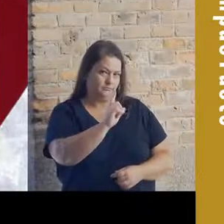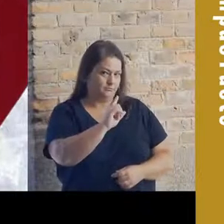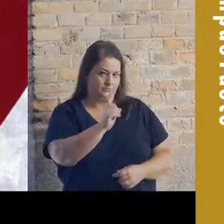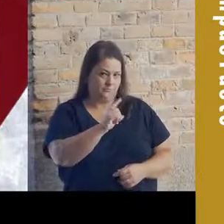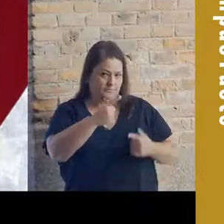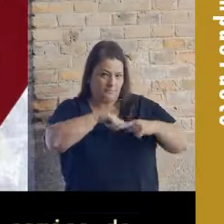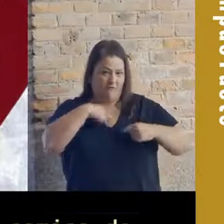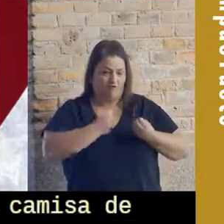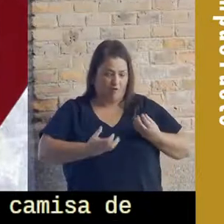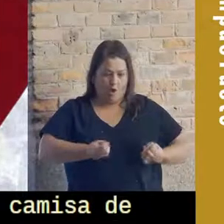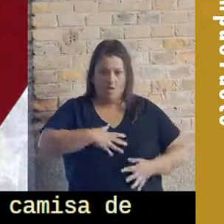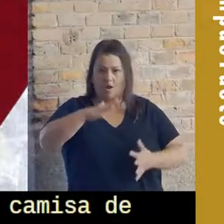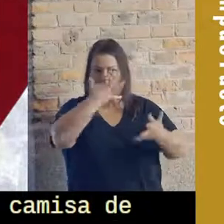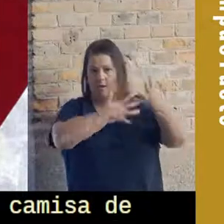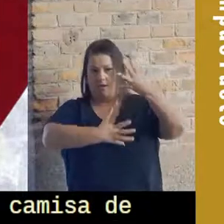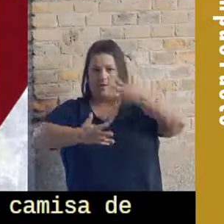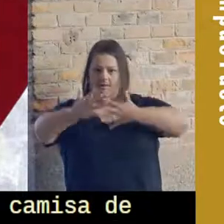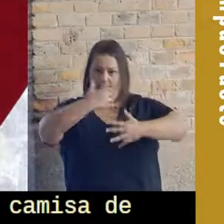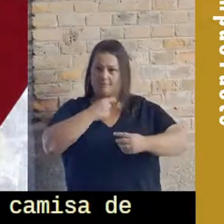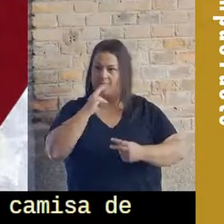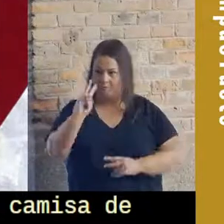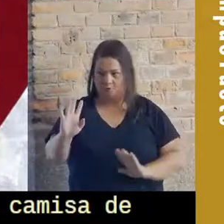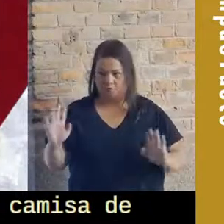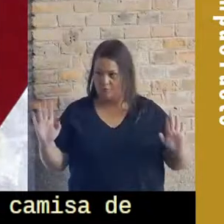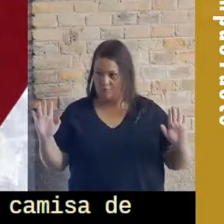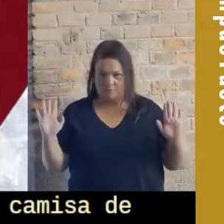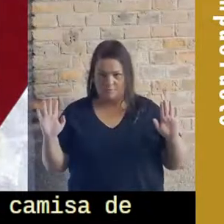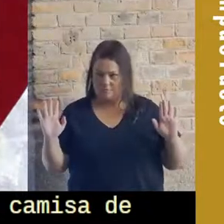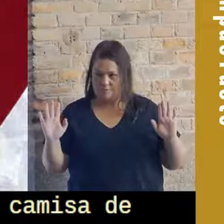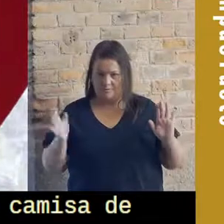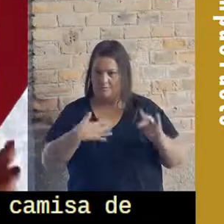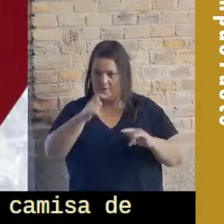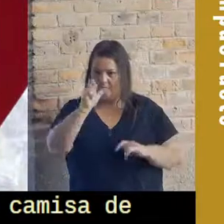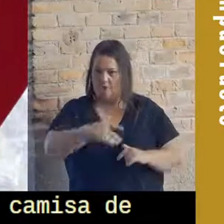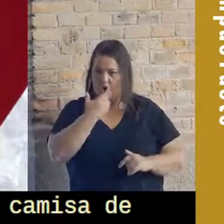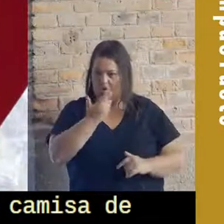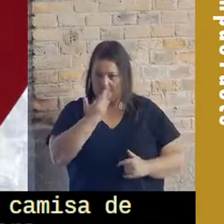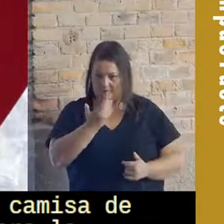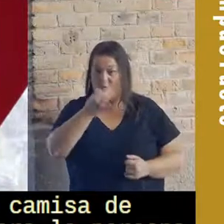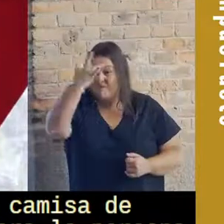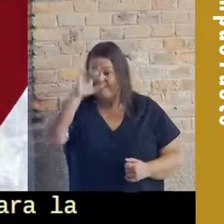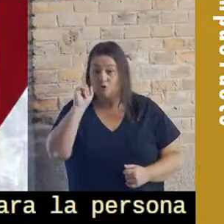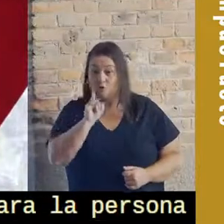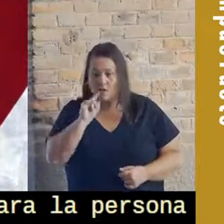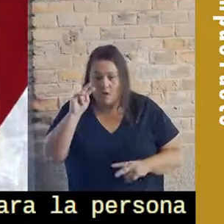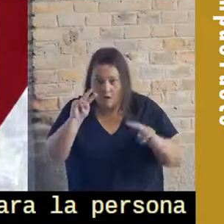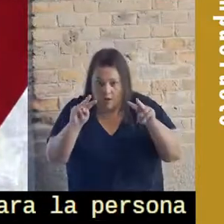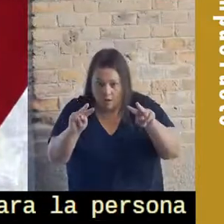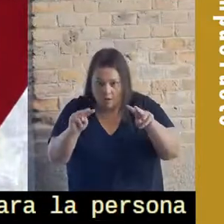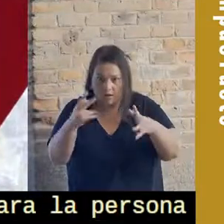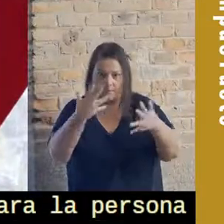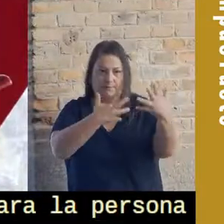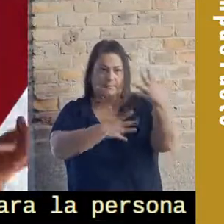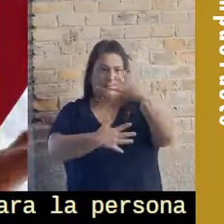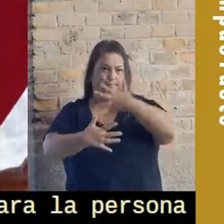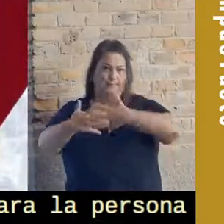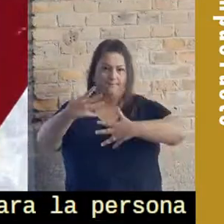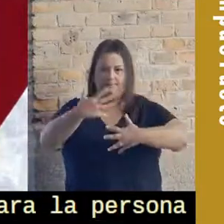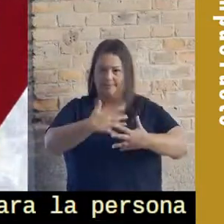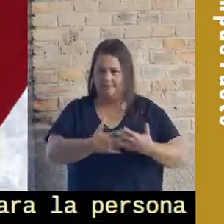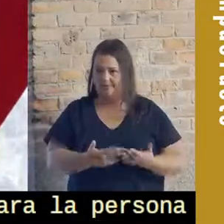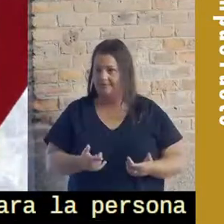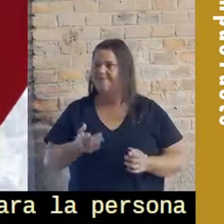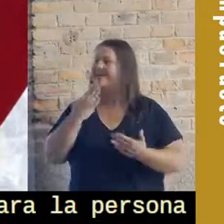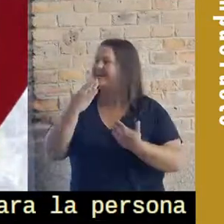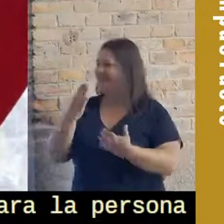una camisa de flores marea te lo digo para la persona oyente para la persona sorda que te está Endo marea